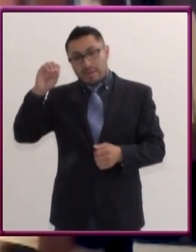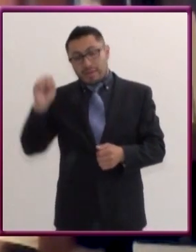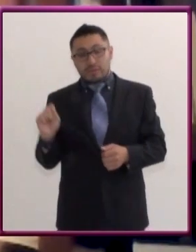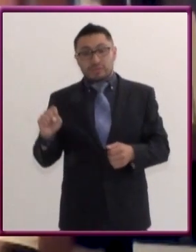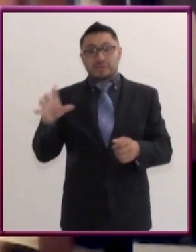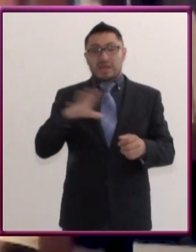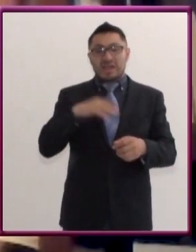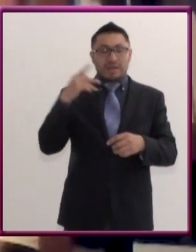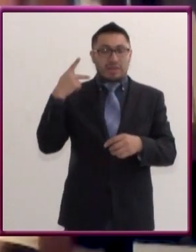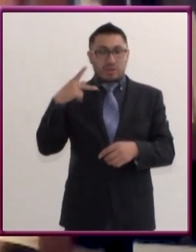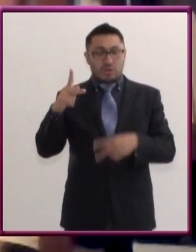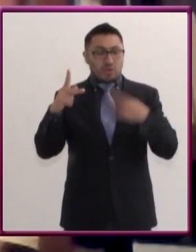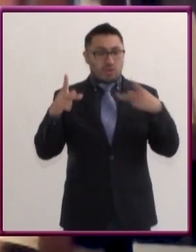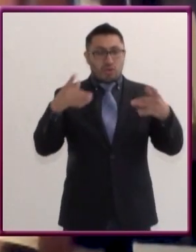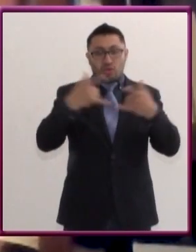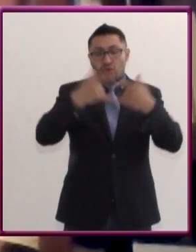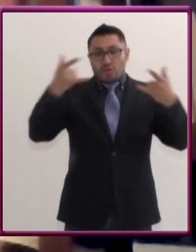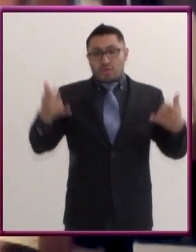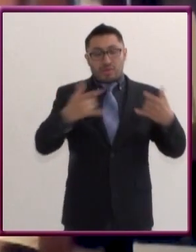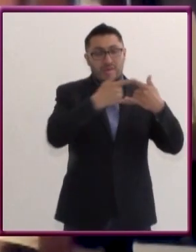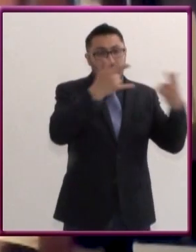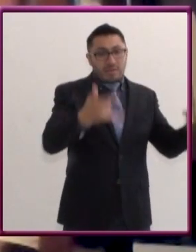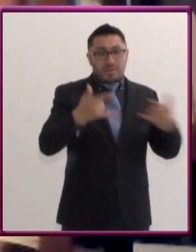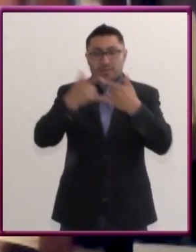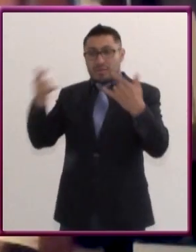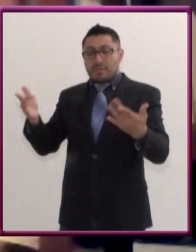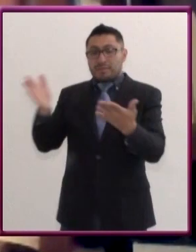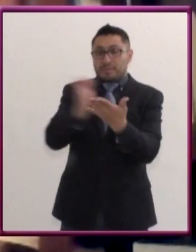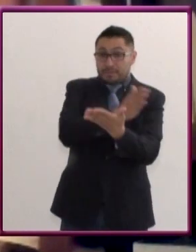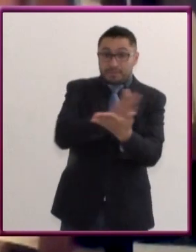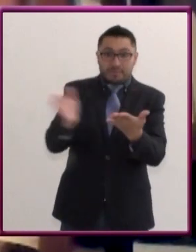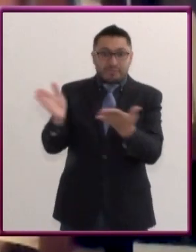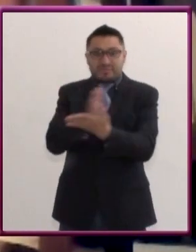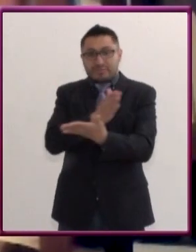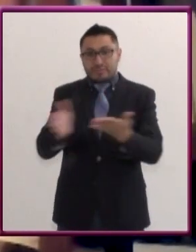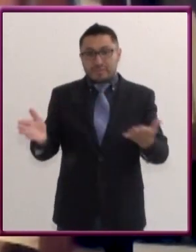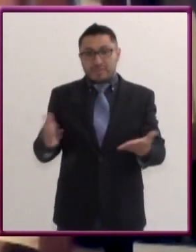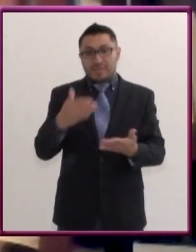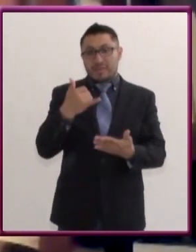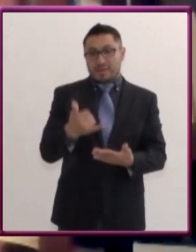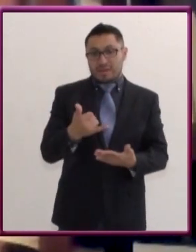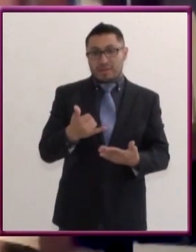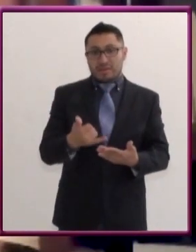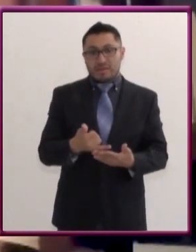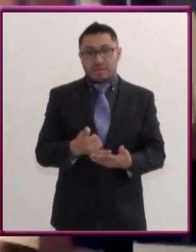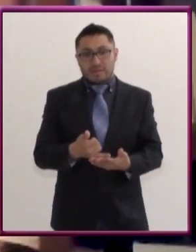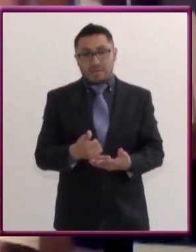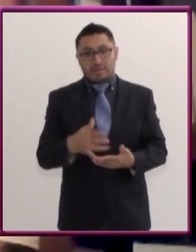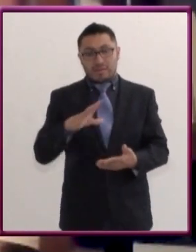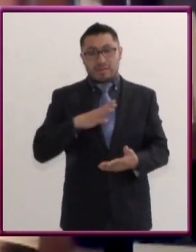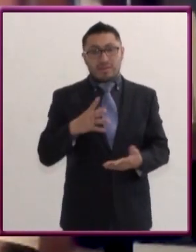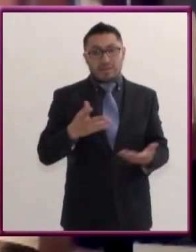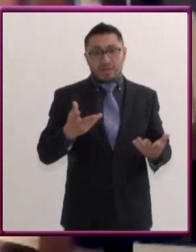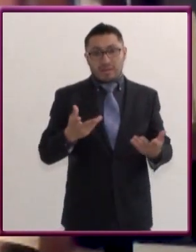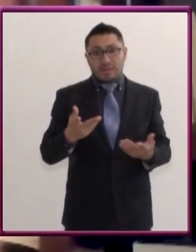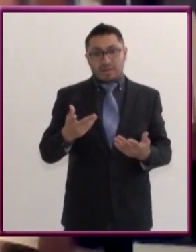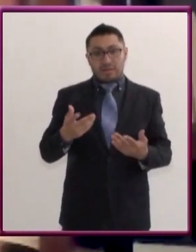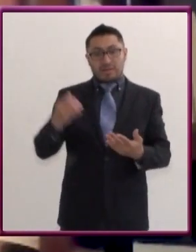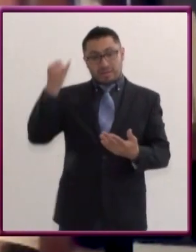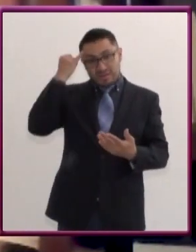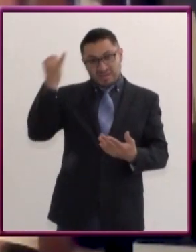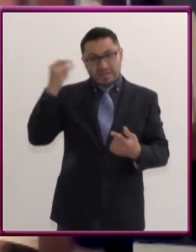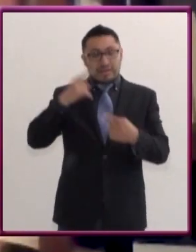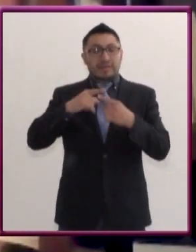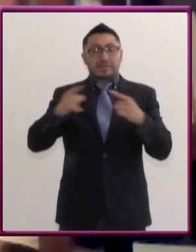propias aplicaciones, van cada quien por su lado, y pues para una película de ficción